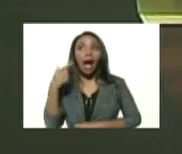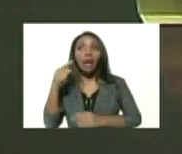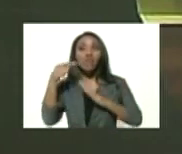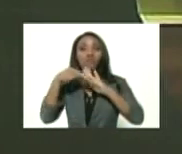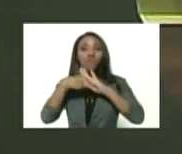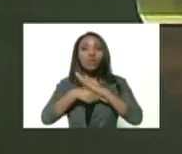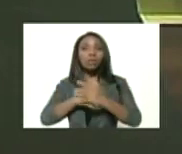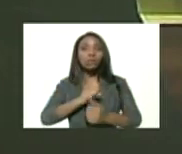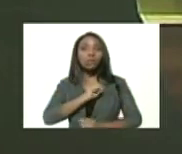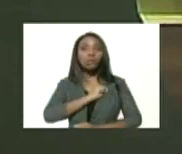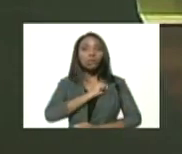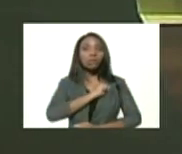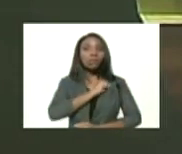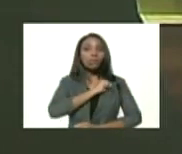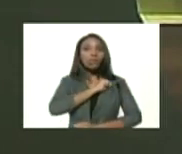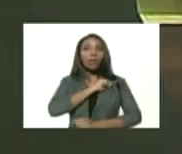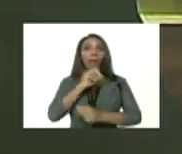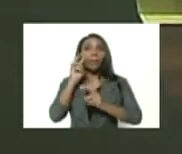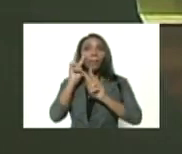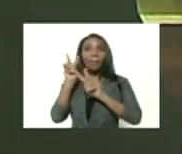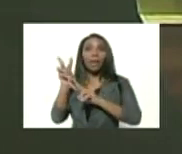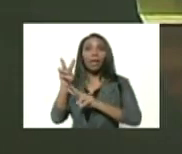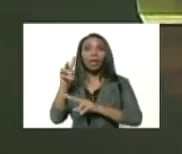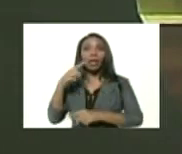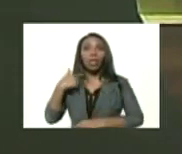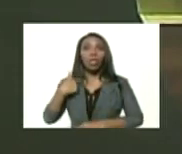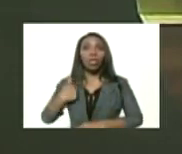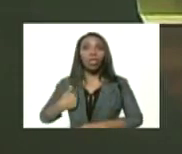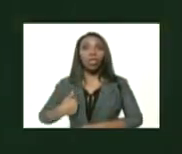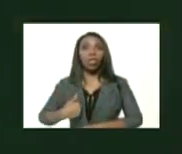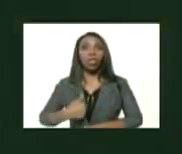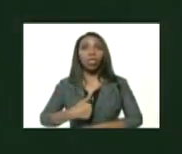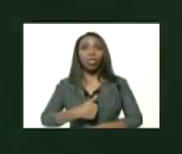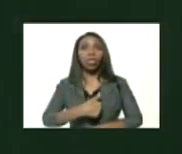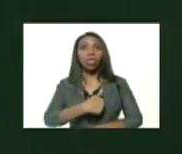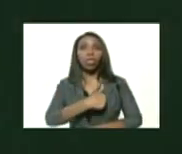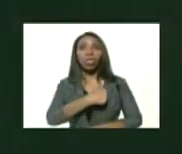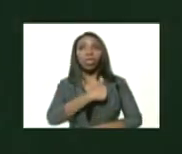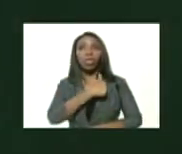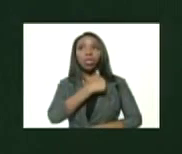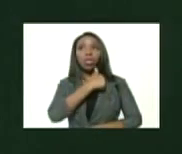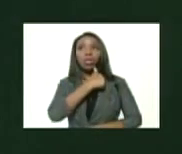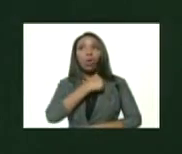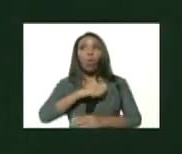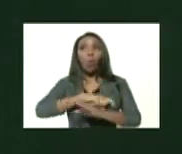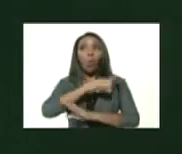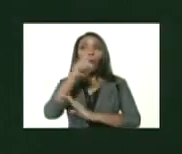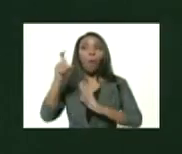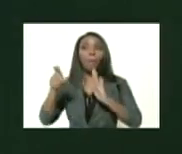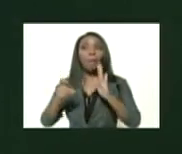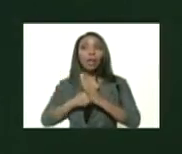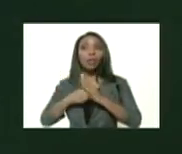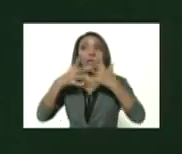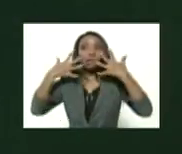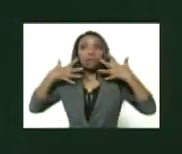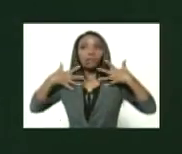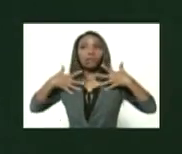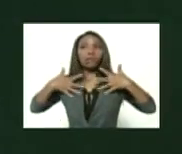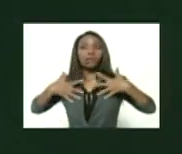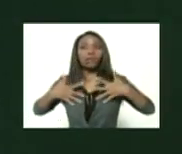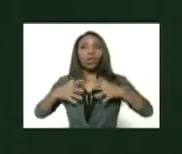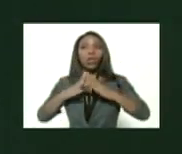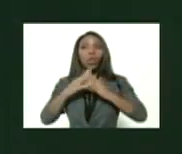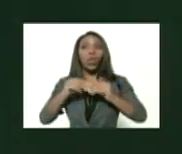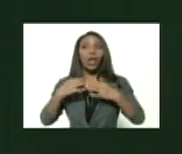profundamente asustada, miren cómo tiene Alcalá Cordones completamente bañado en sudor, toda